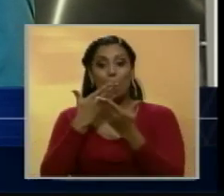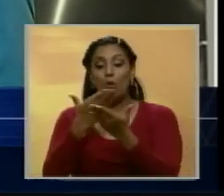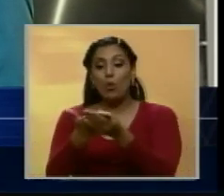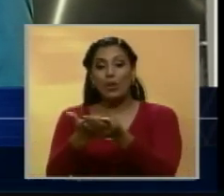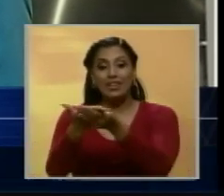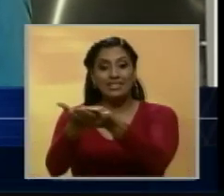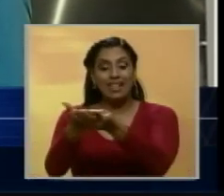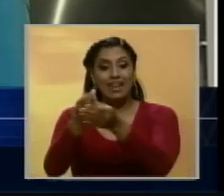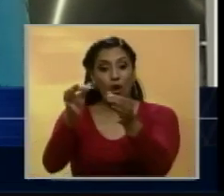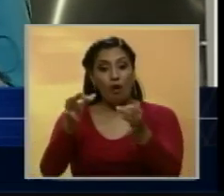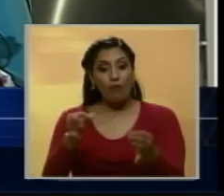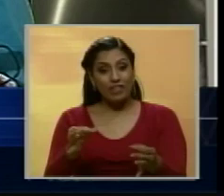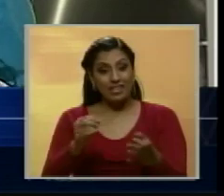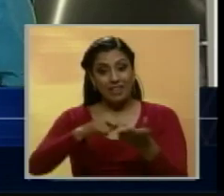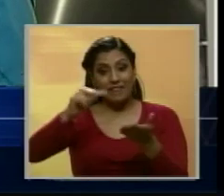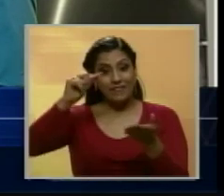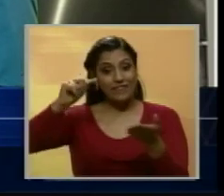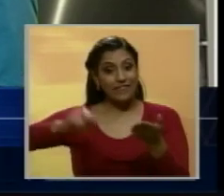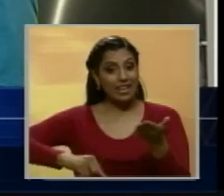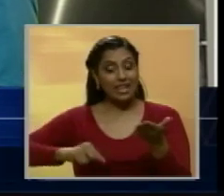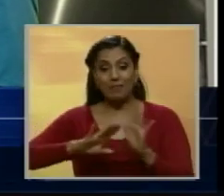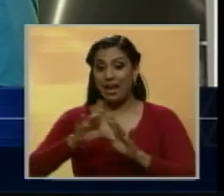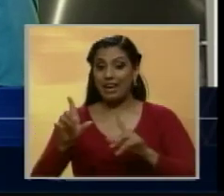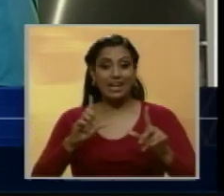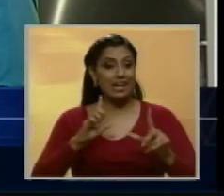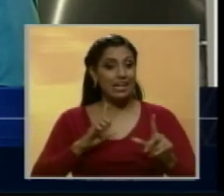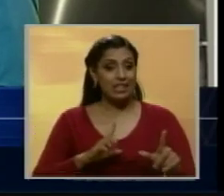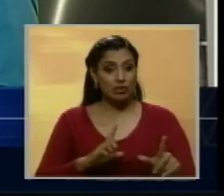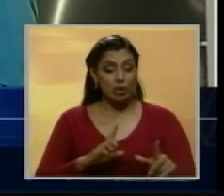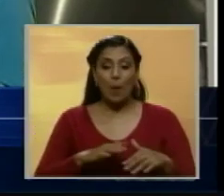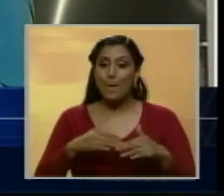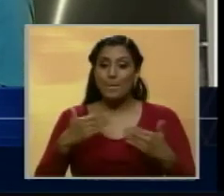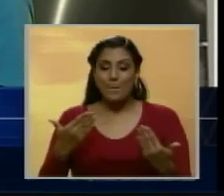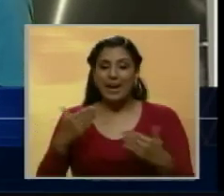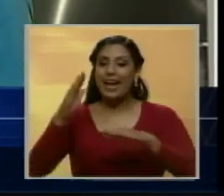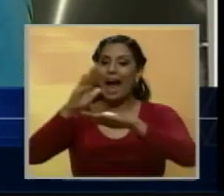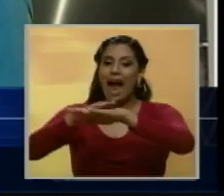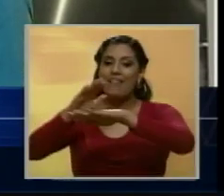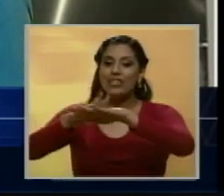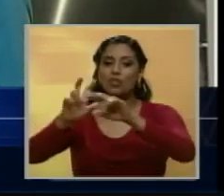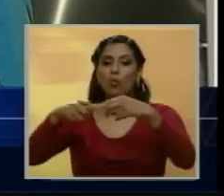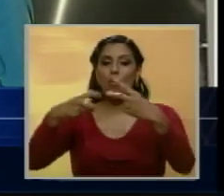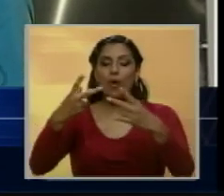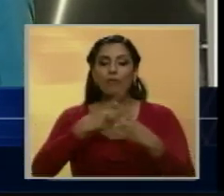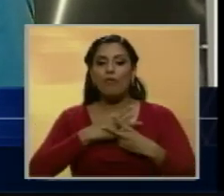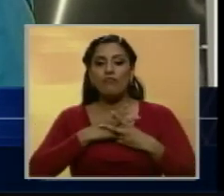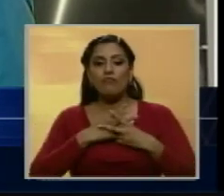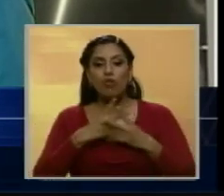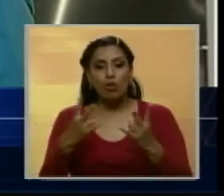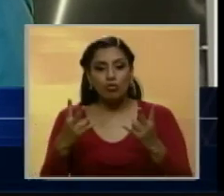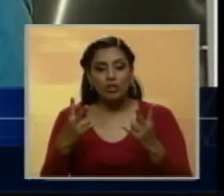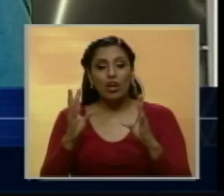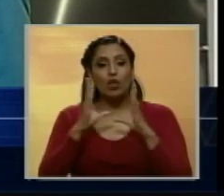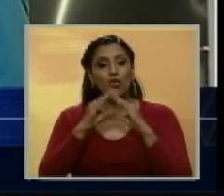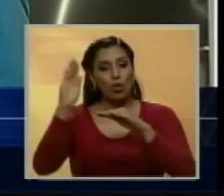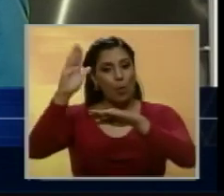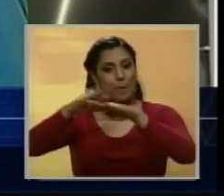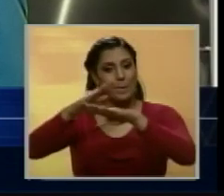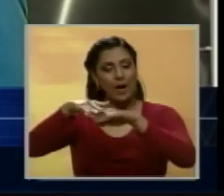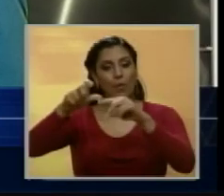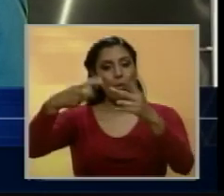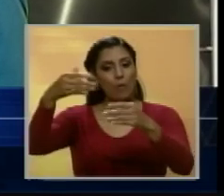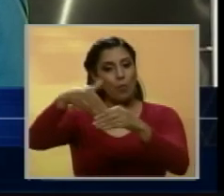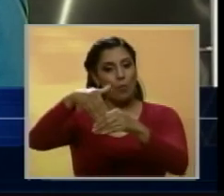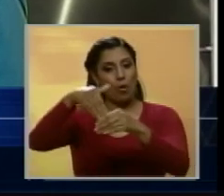las cifras o las firmas correspondientes para manifestar lo que se llama la voluntad de convocar a